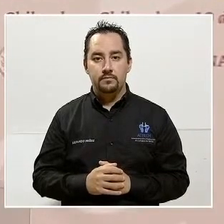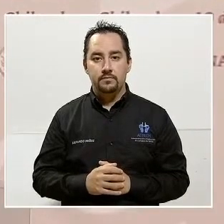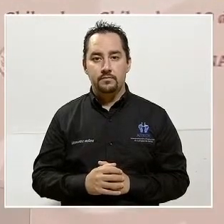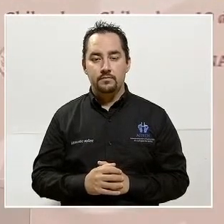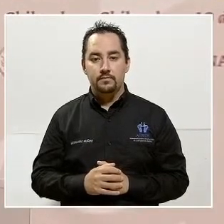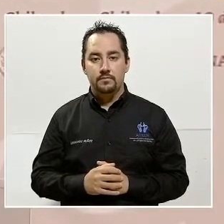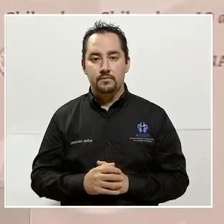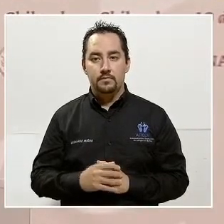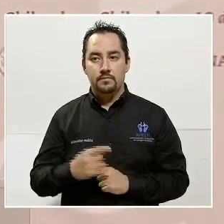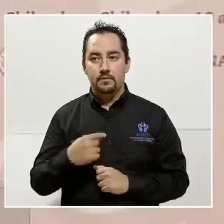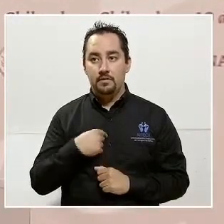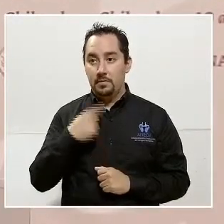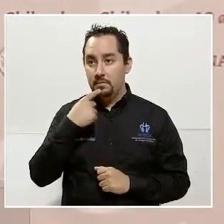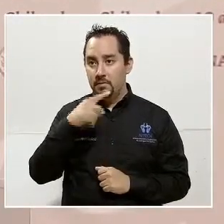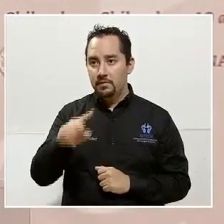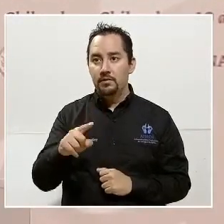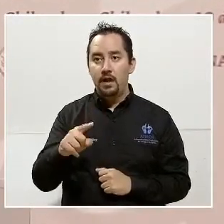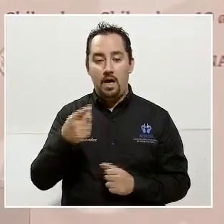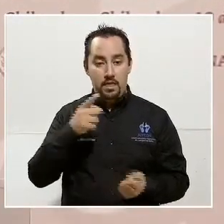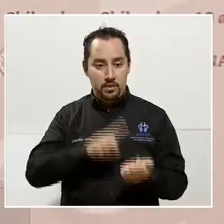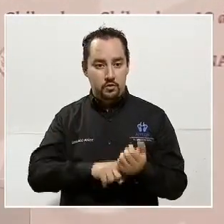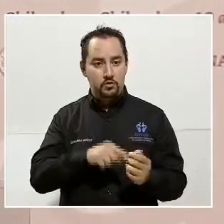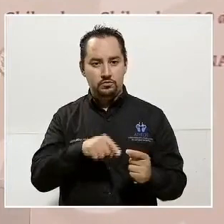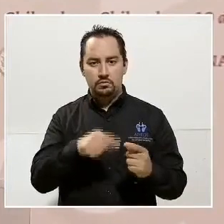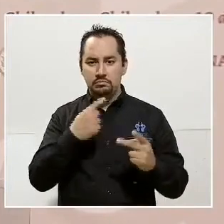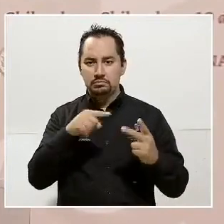me acusa en oficios